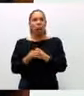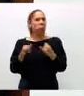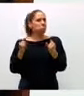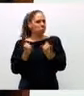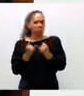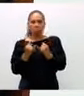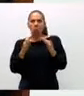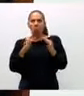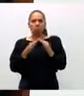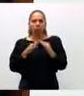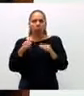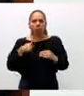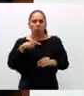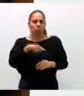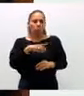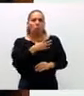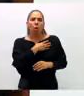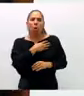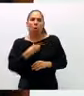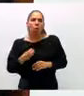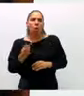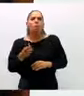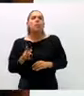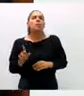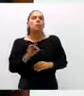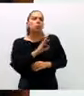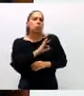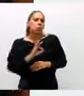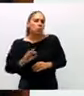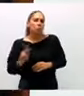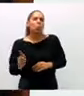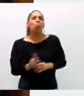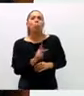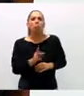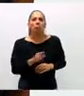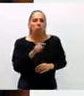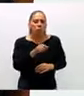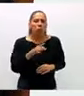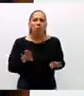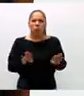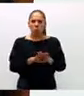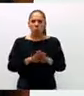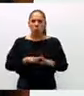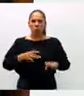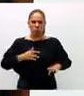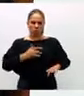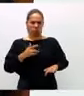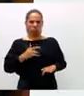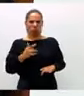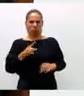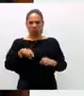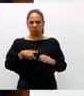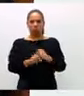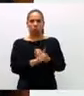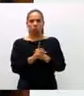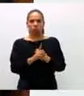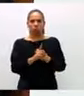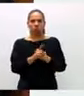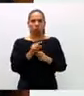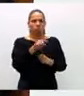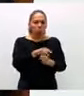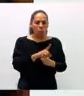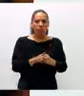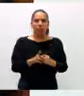la pareja, con quien sea. A veces parece que estamos peleados a muerte y cuando nos preguntamos, bueno, ¿pero por qué